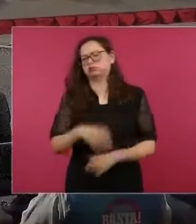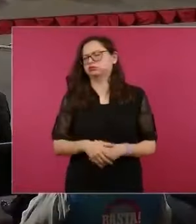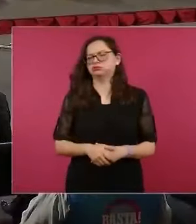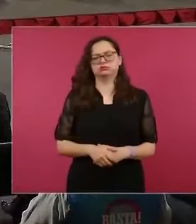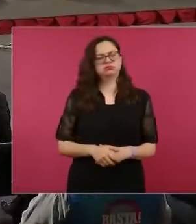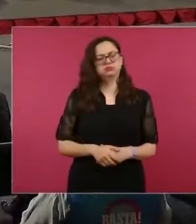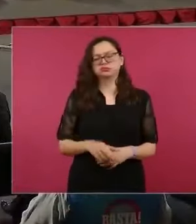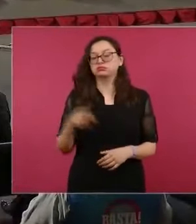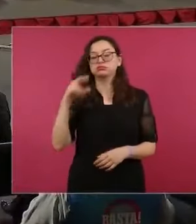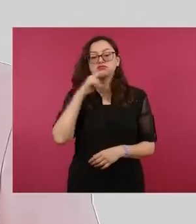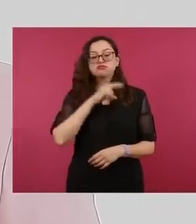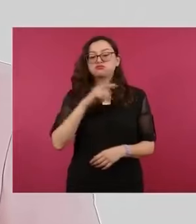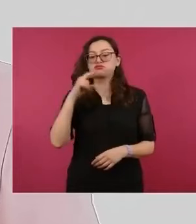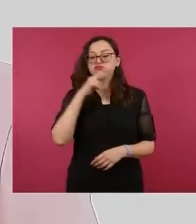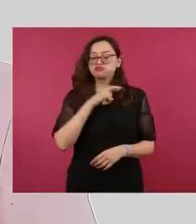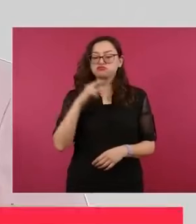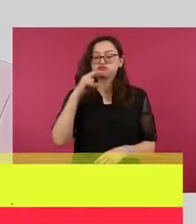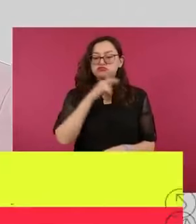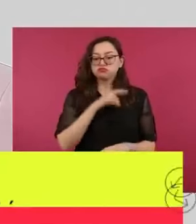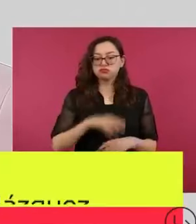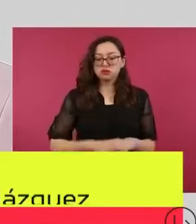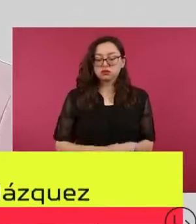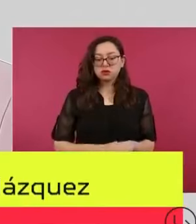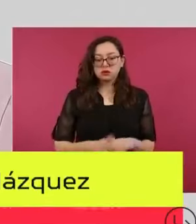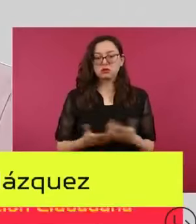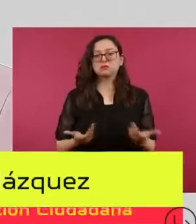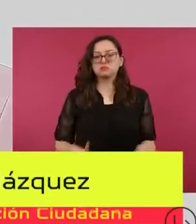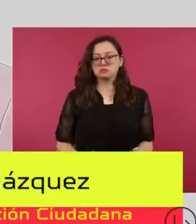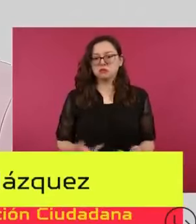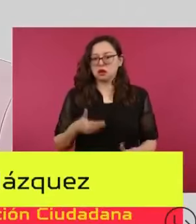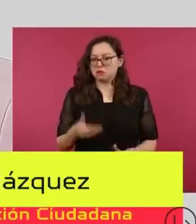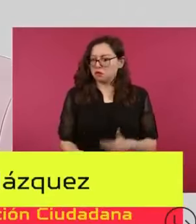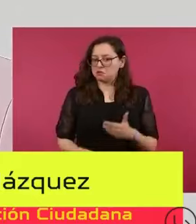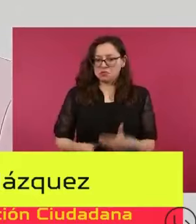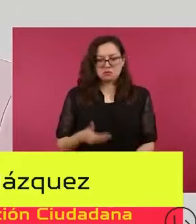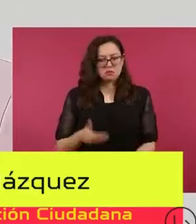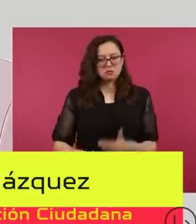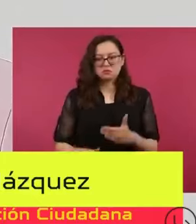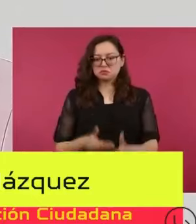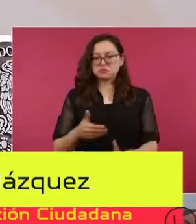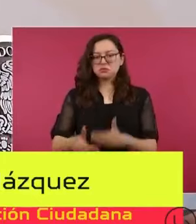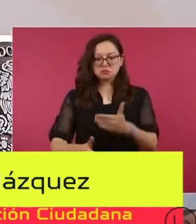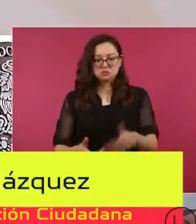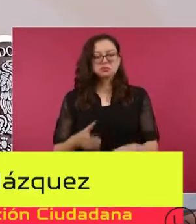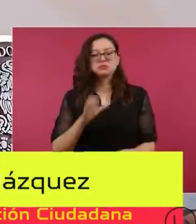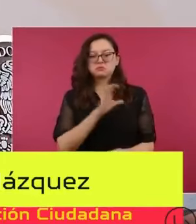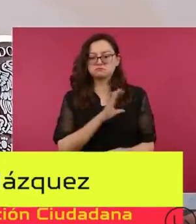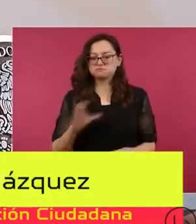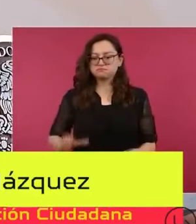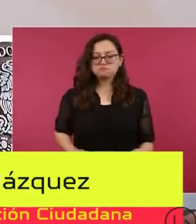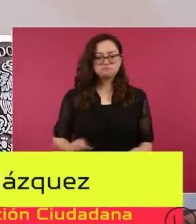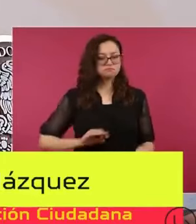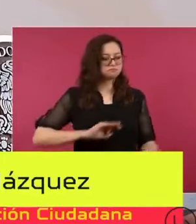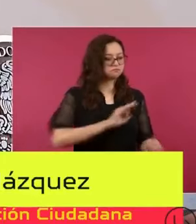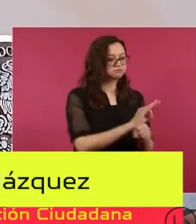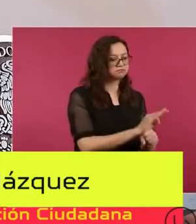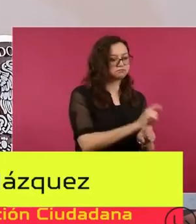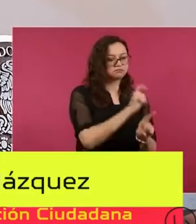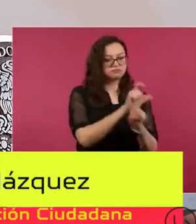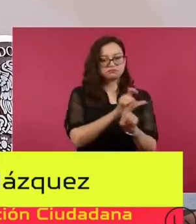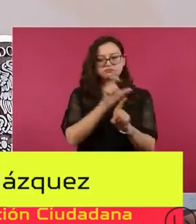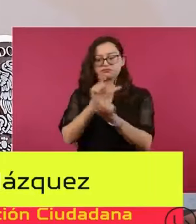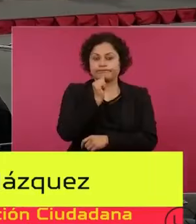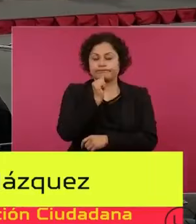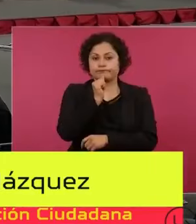Estamos haciendo el procedimiento cada vez más rápido para brindar la seguridad necesaria de forma